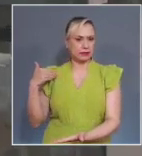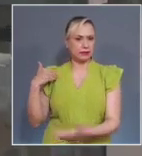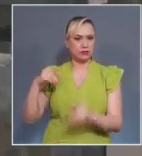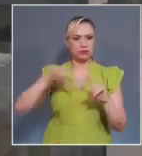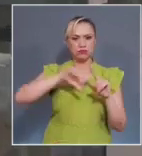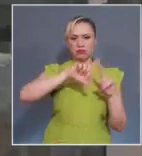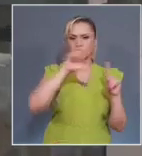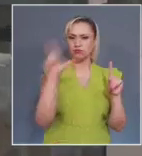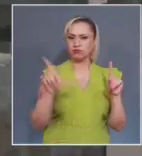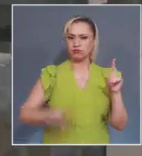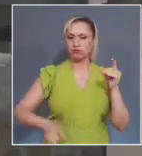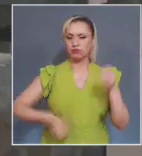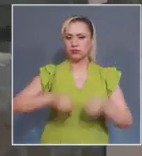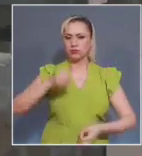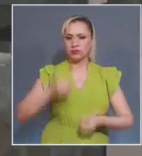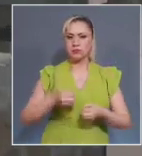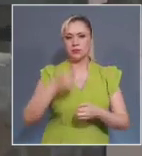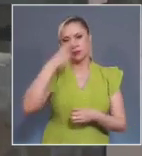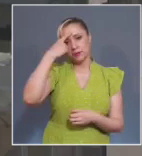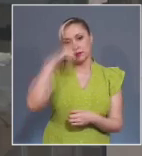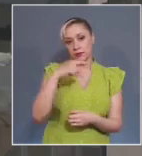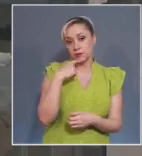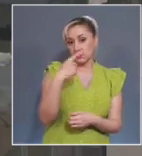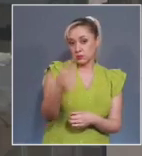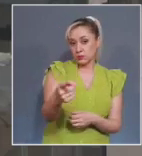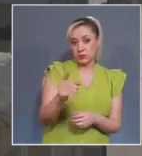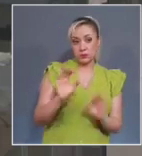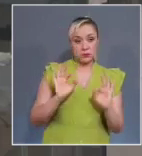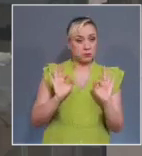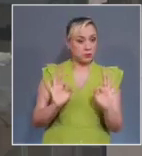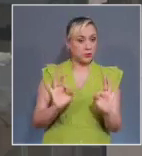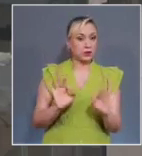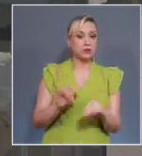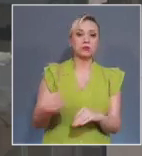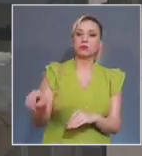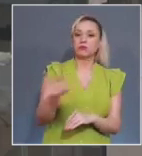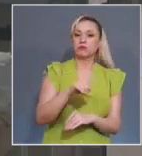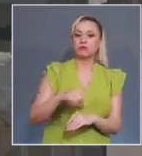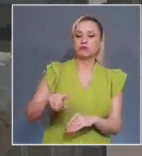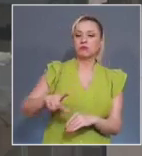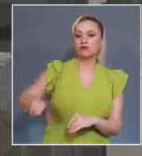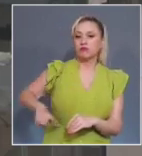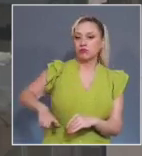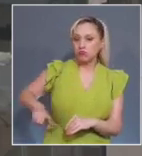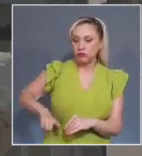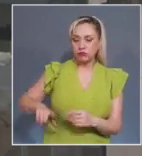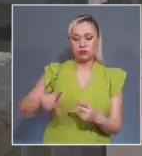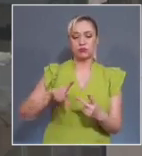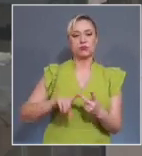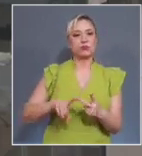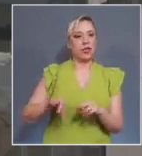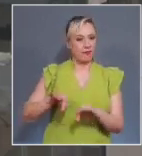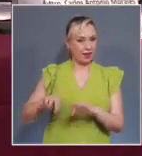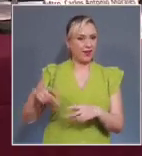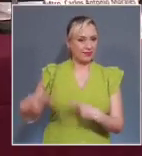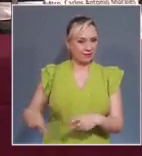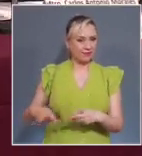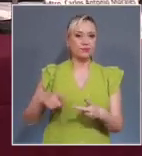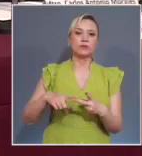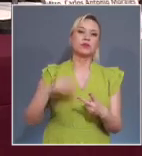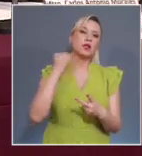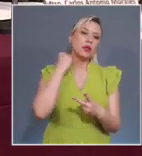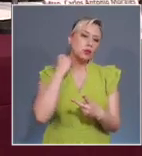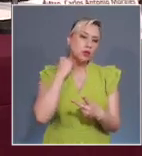a como usted lo comenta, tanto a servidores públicos como a litigantes, al público, a justiciables.